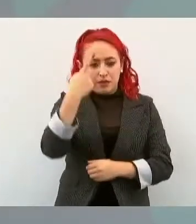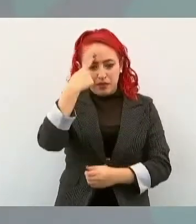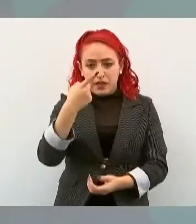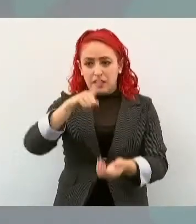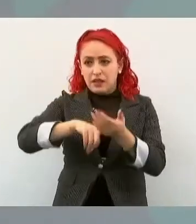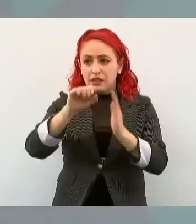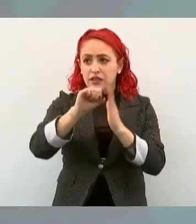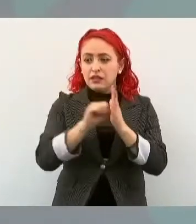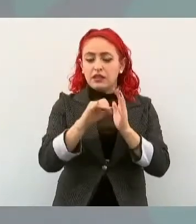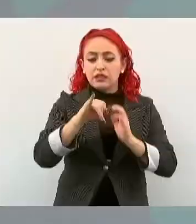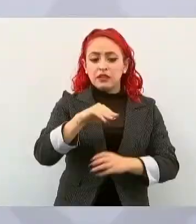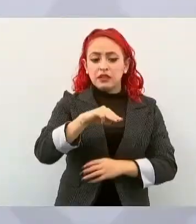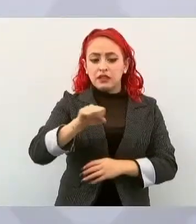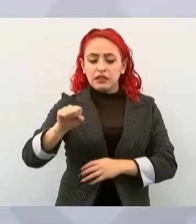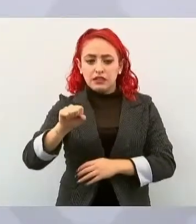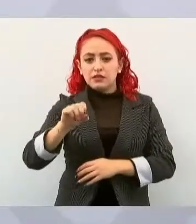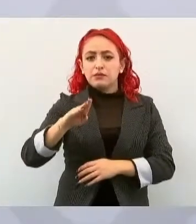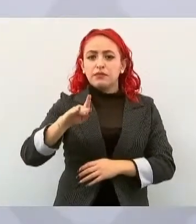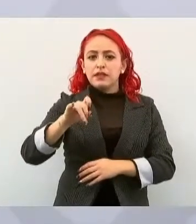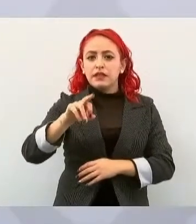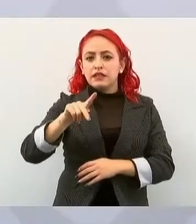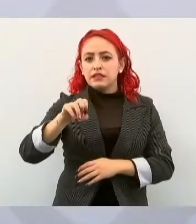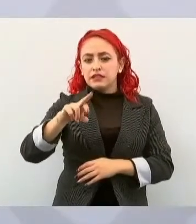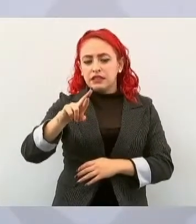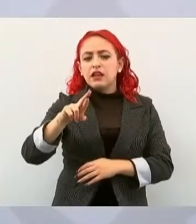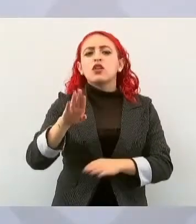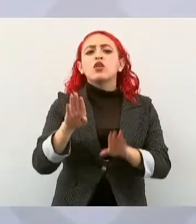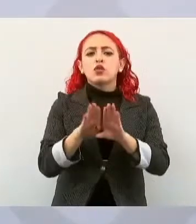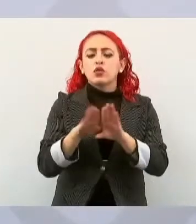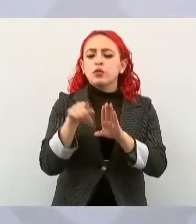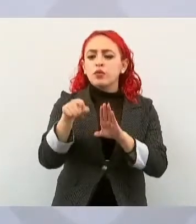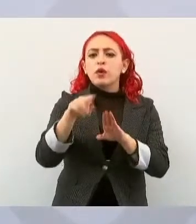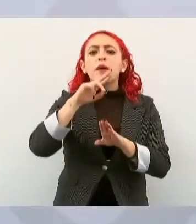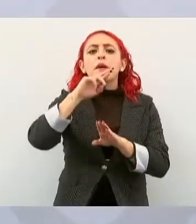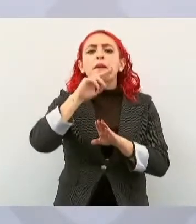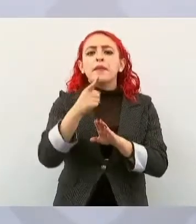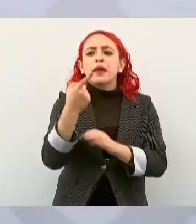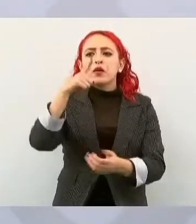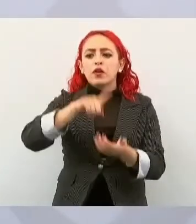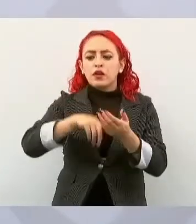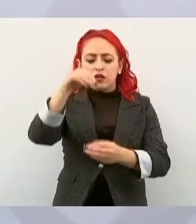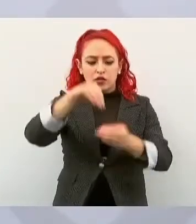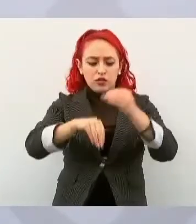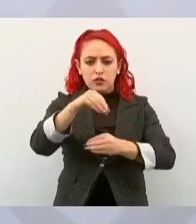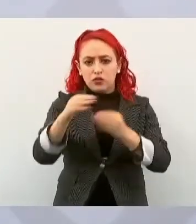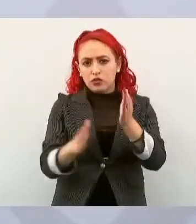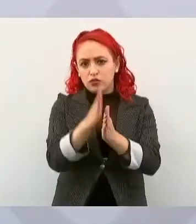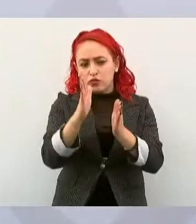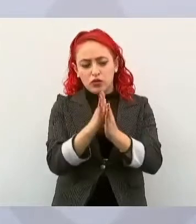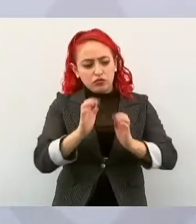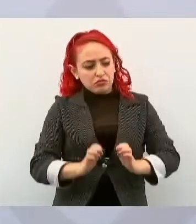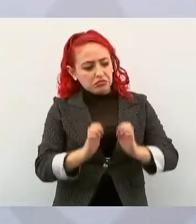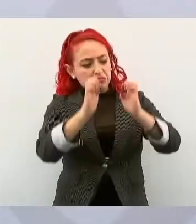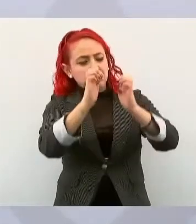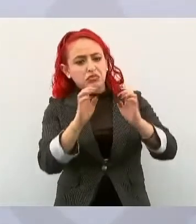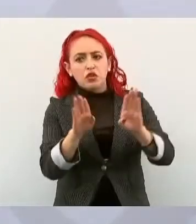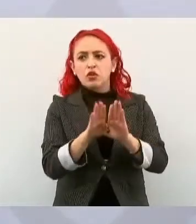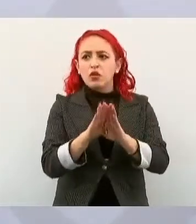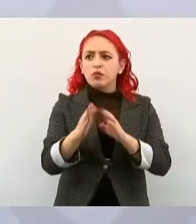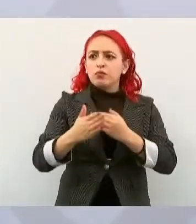sistema INS-Bienestar se basa en la mejora de infraestructura, como ya se ha visto, como